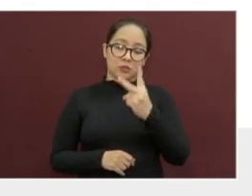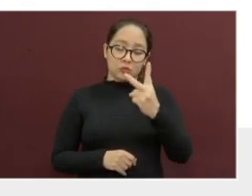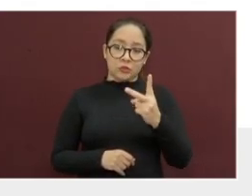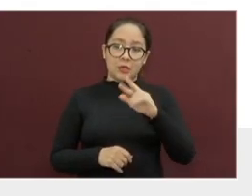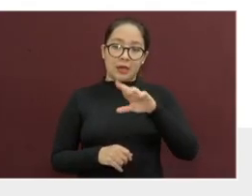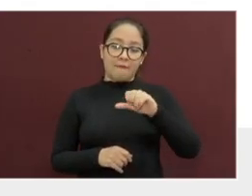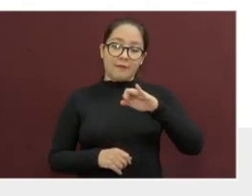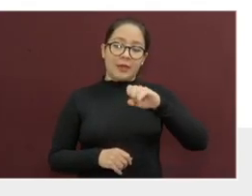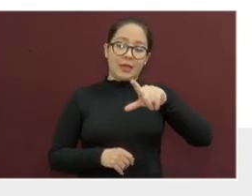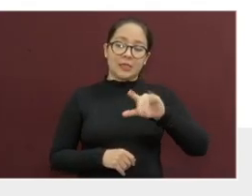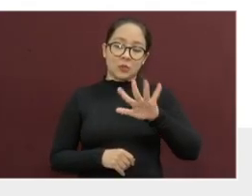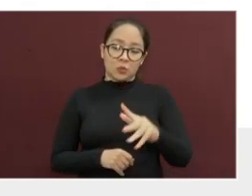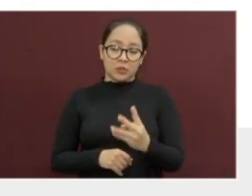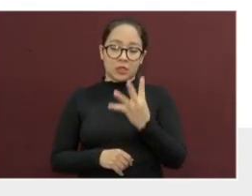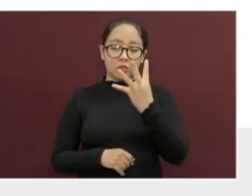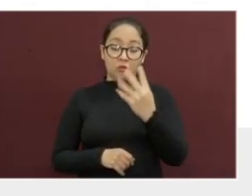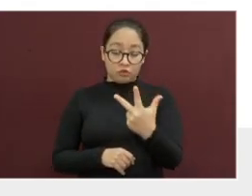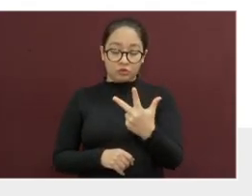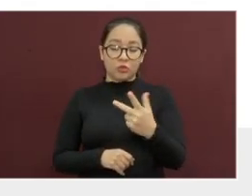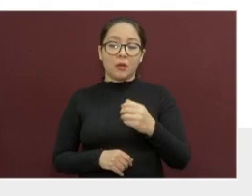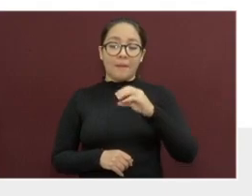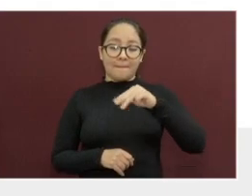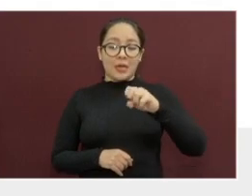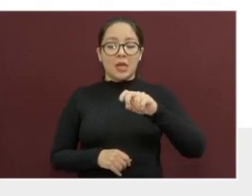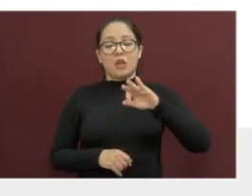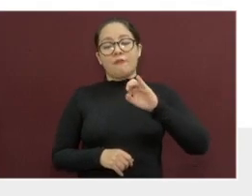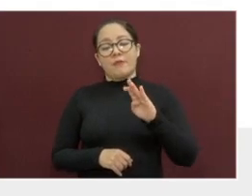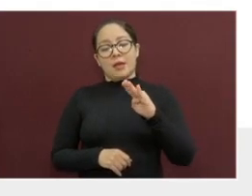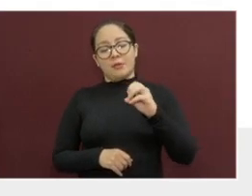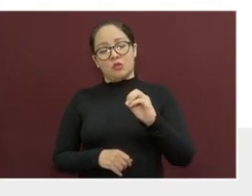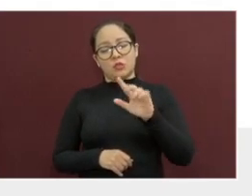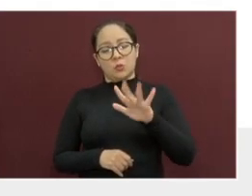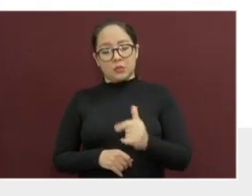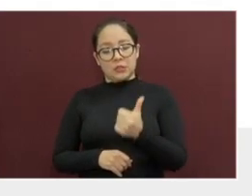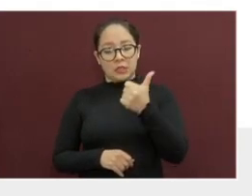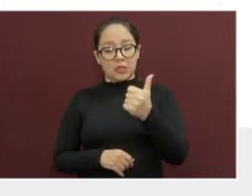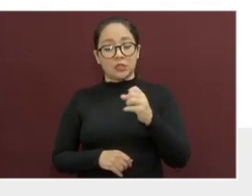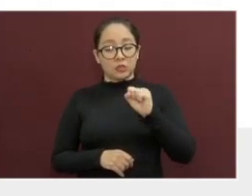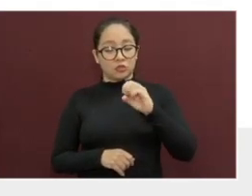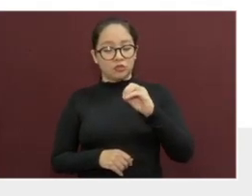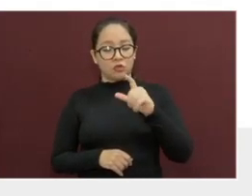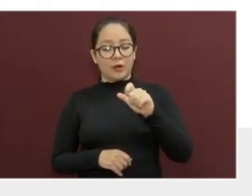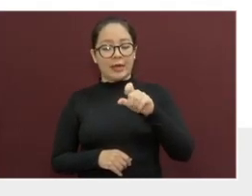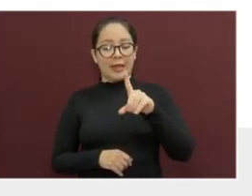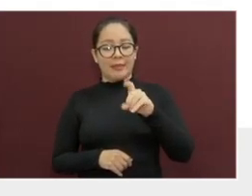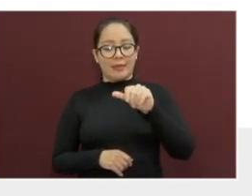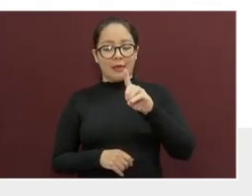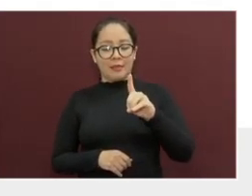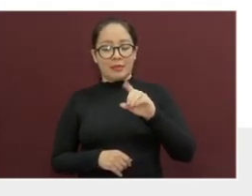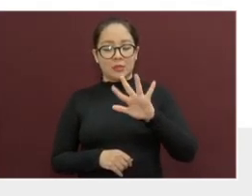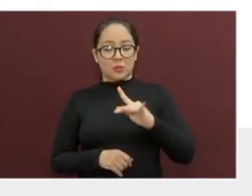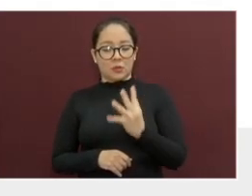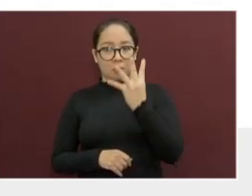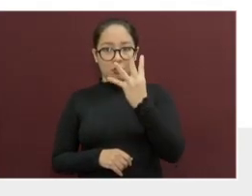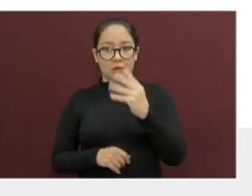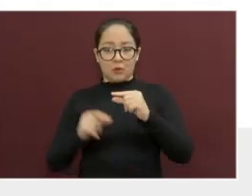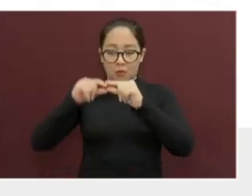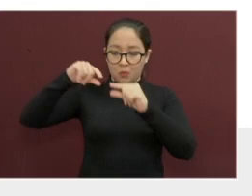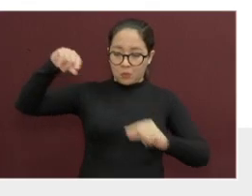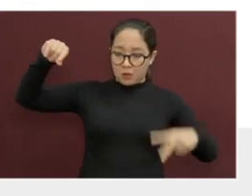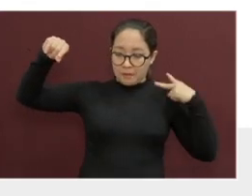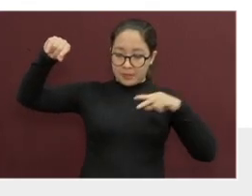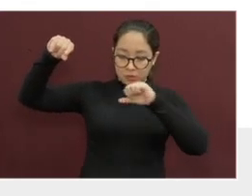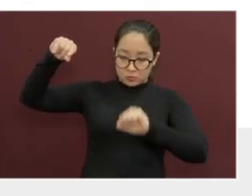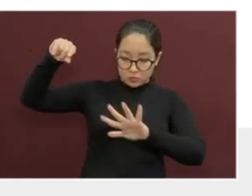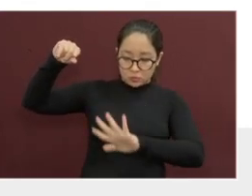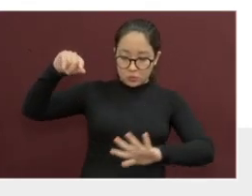mal yo fabio altamirano 56 y soledad de doblado 54 en el sur predomina